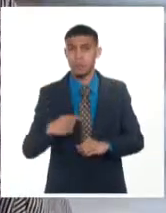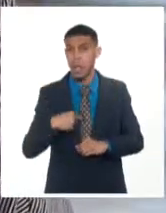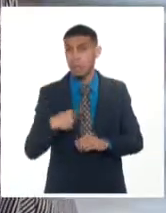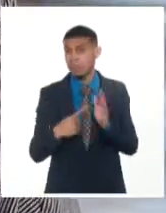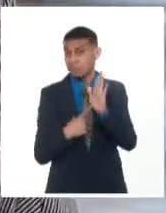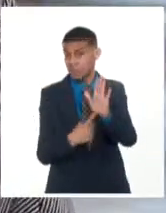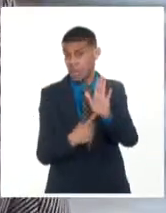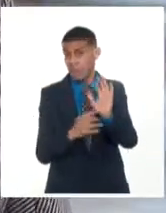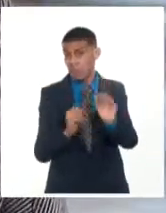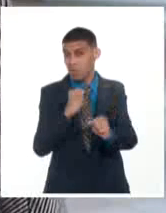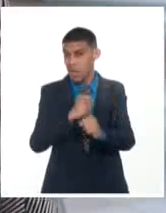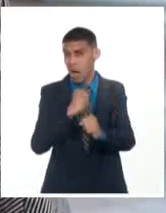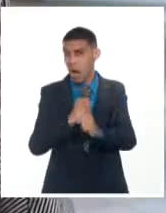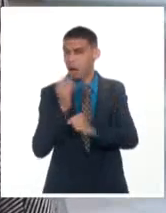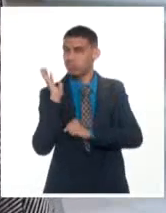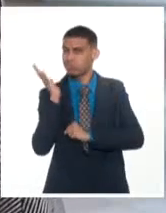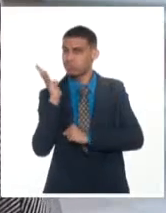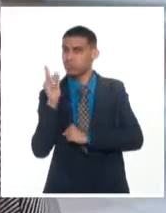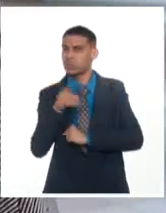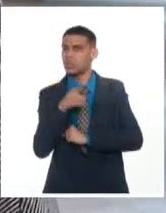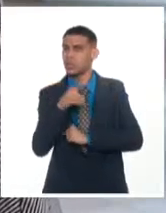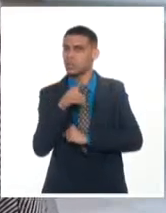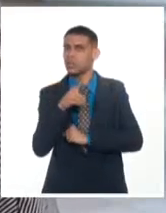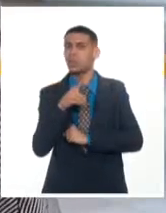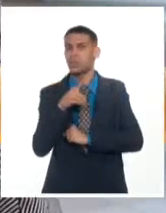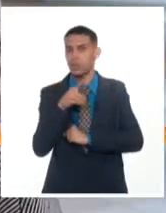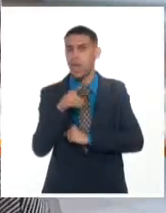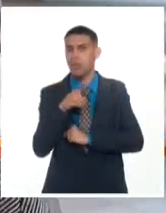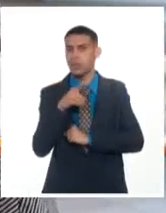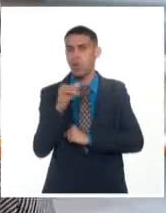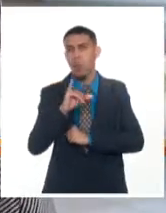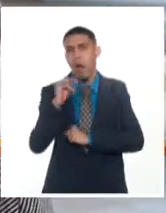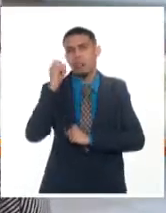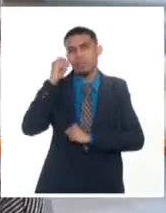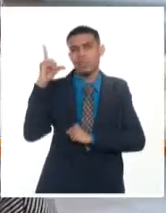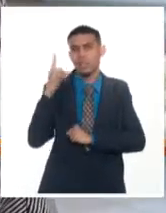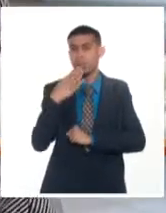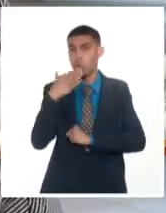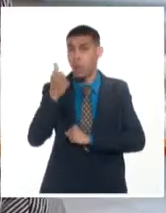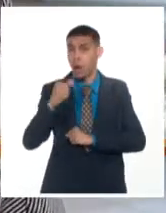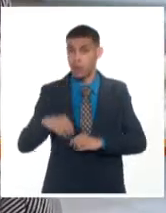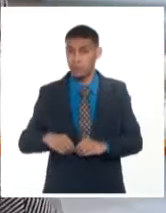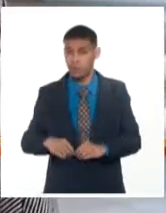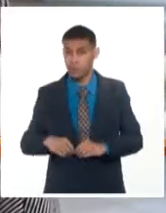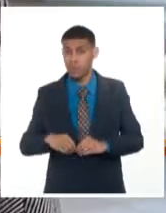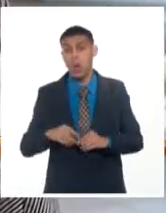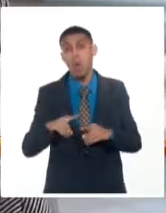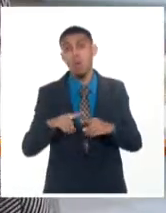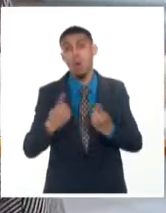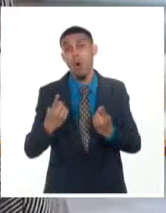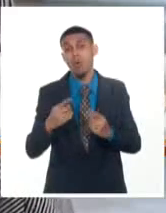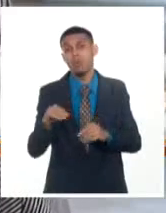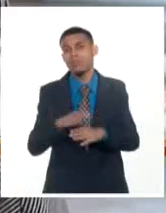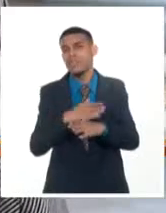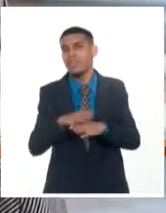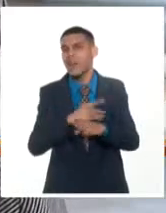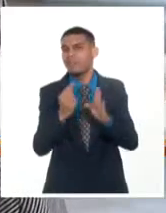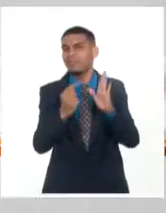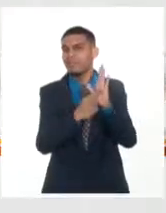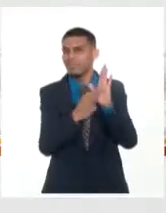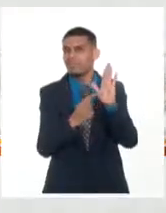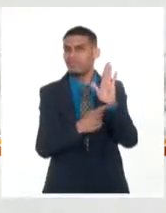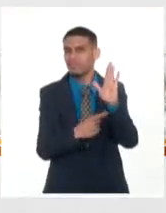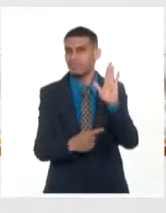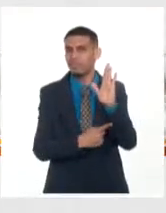es una oportunidad increíble por las temáticas similares que existen